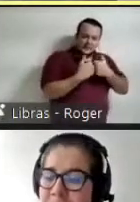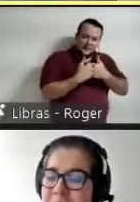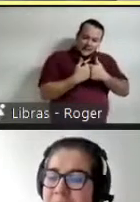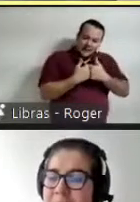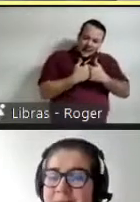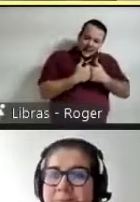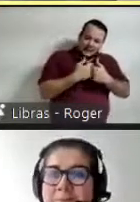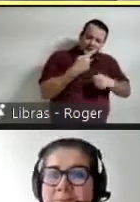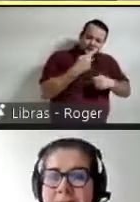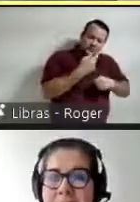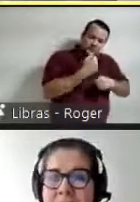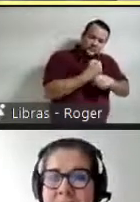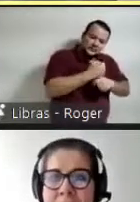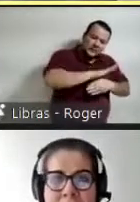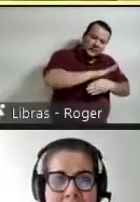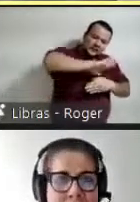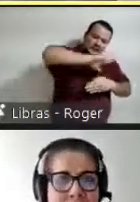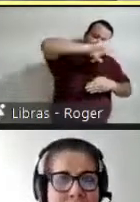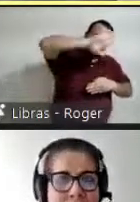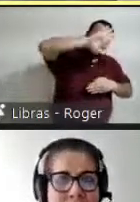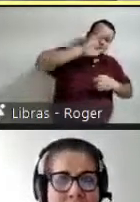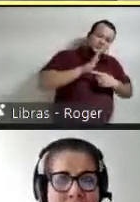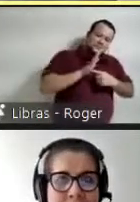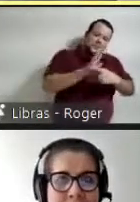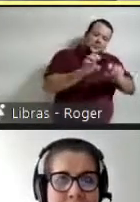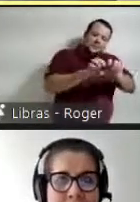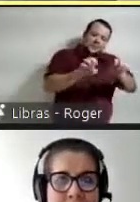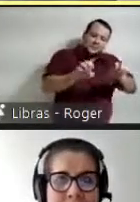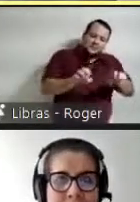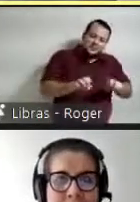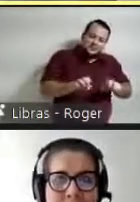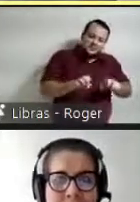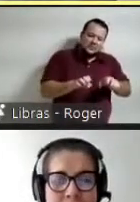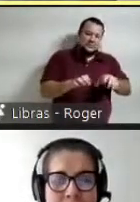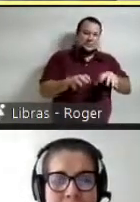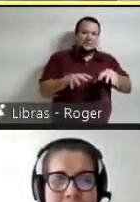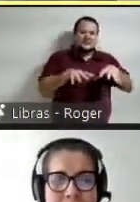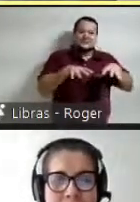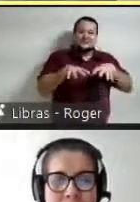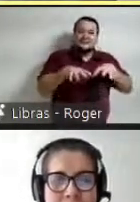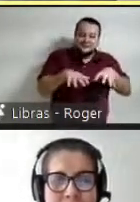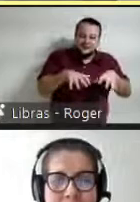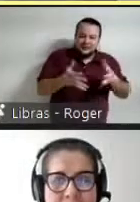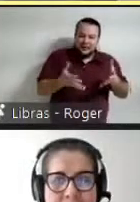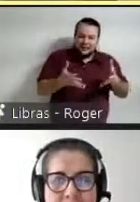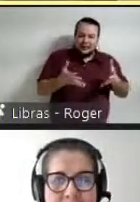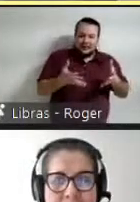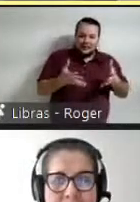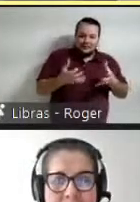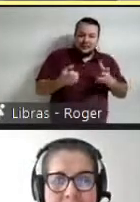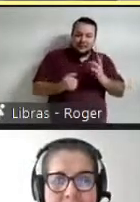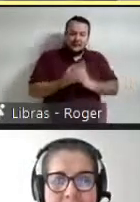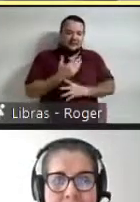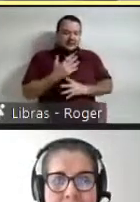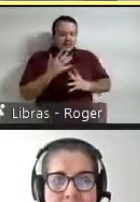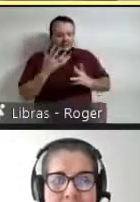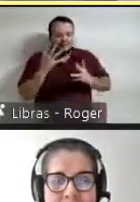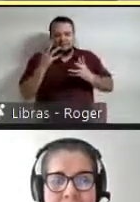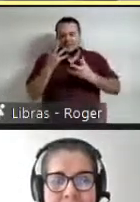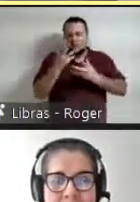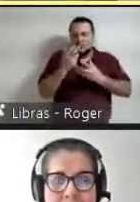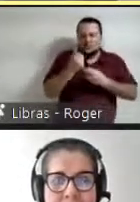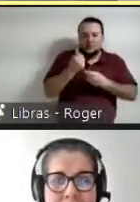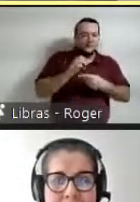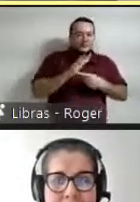constituyen la estructura como sísmica del edificio y crean un velo que esperamos que ayude a producir una visión particular de la